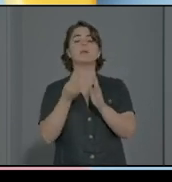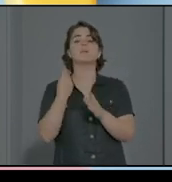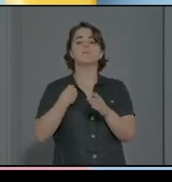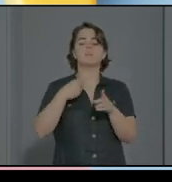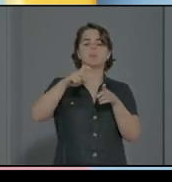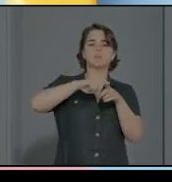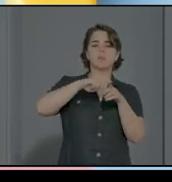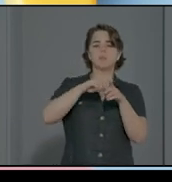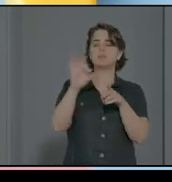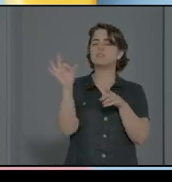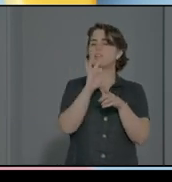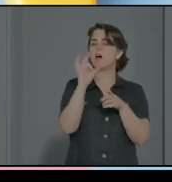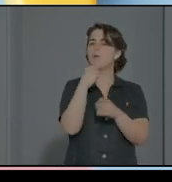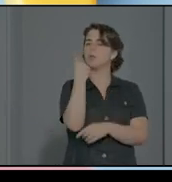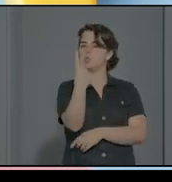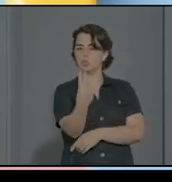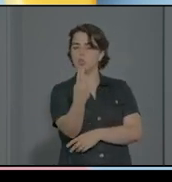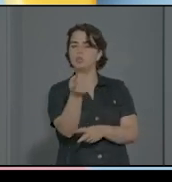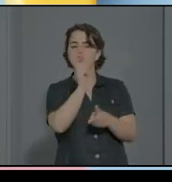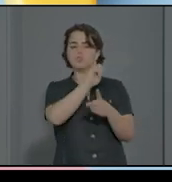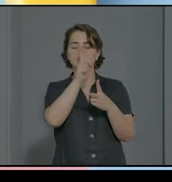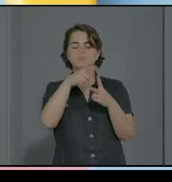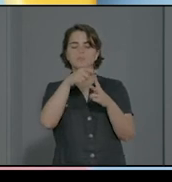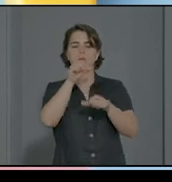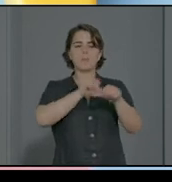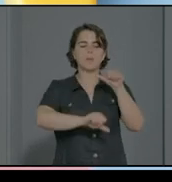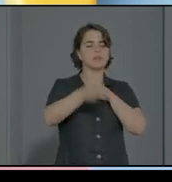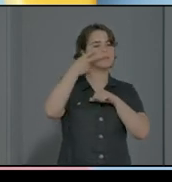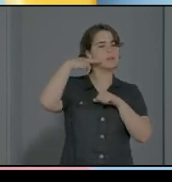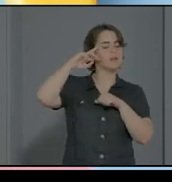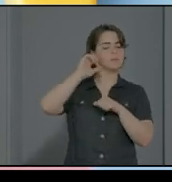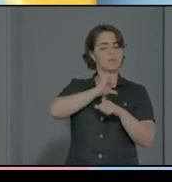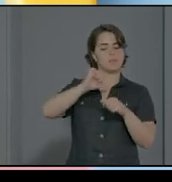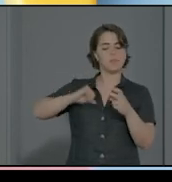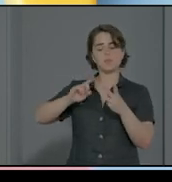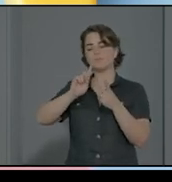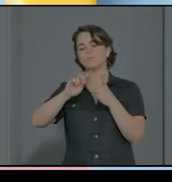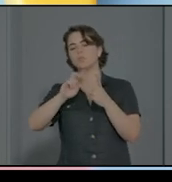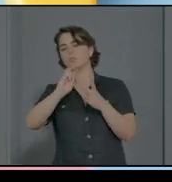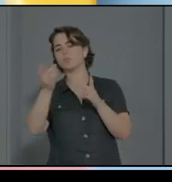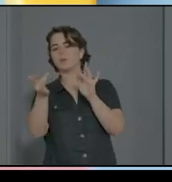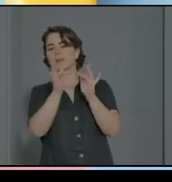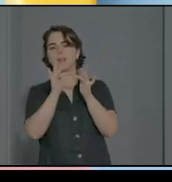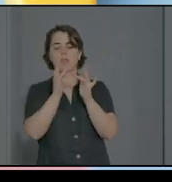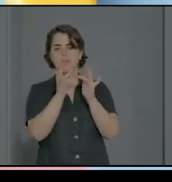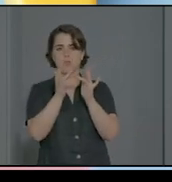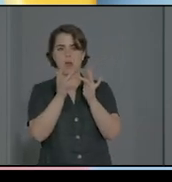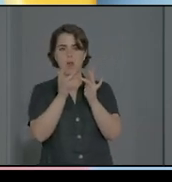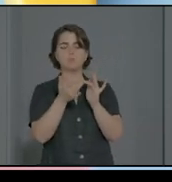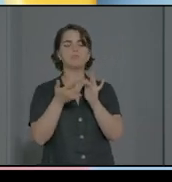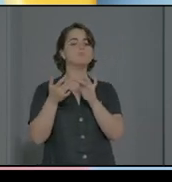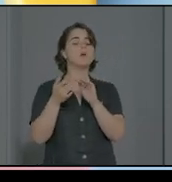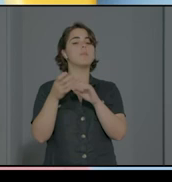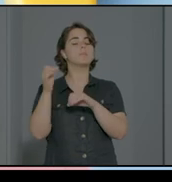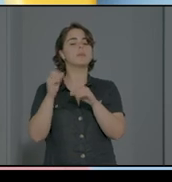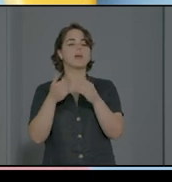de saborear, basados en la experiencia personal y otra relacional que se basa en la interacción